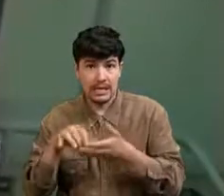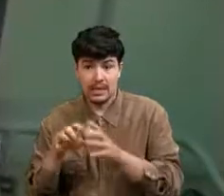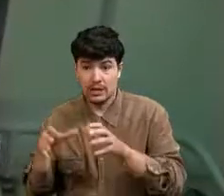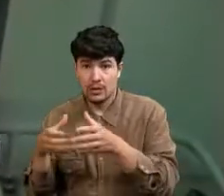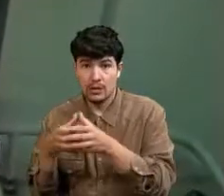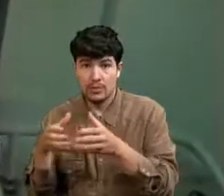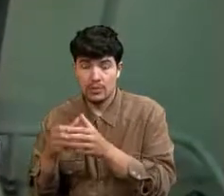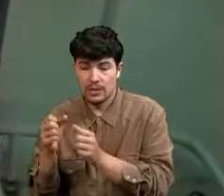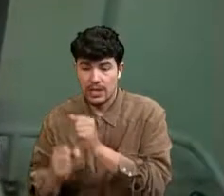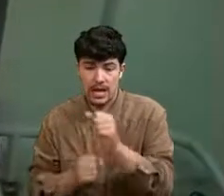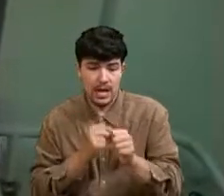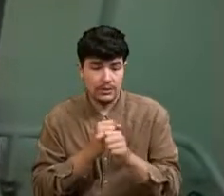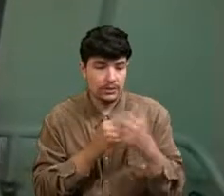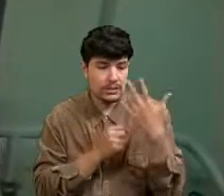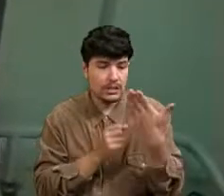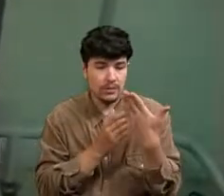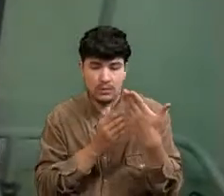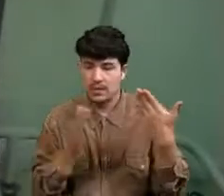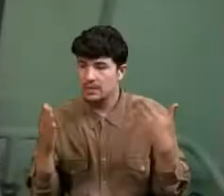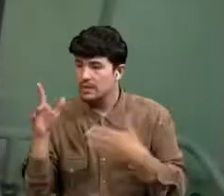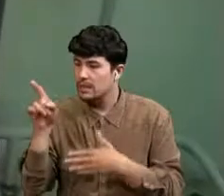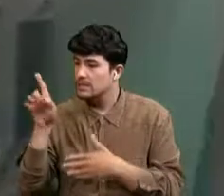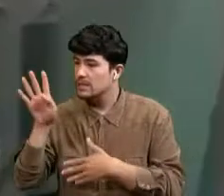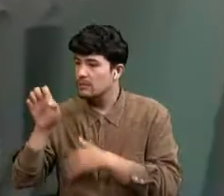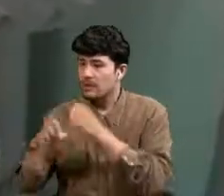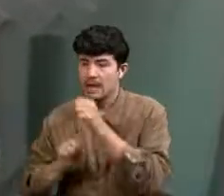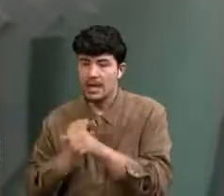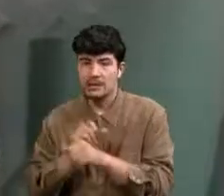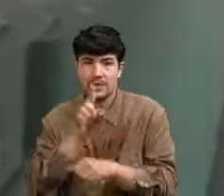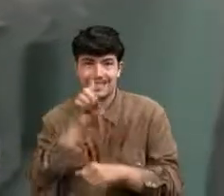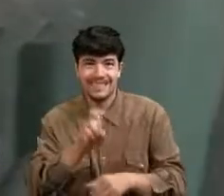edad de 5 a 19 años registró el